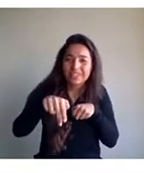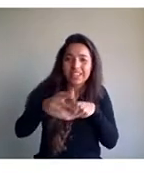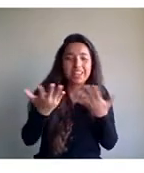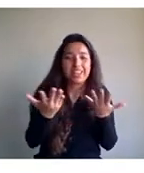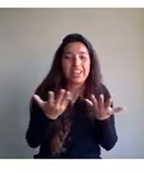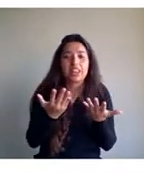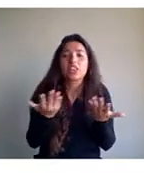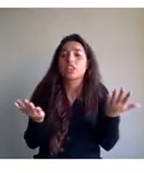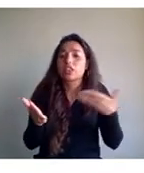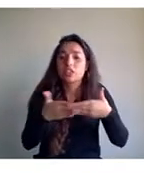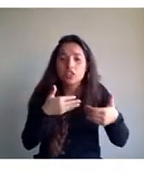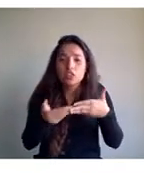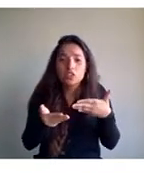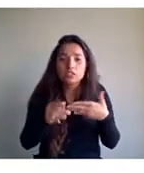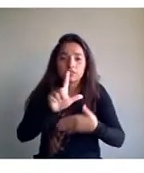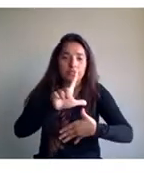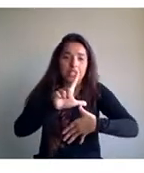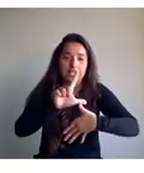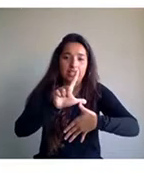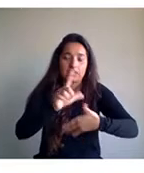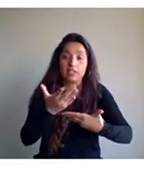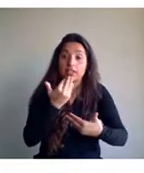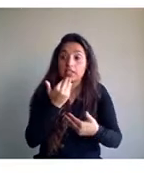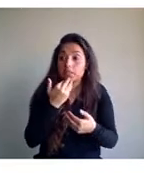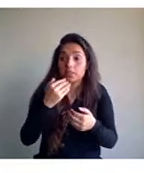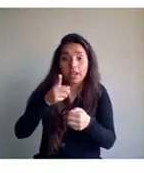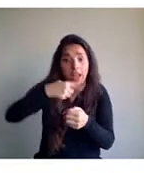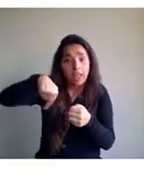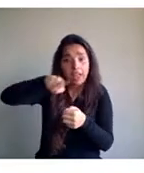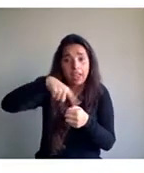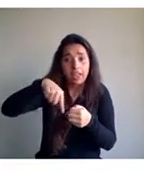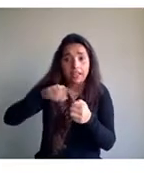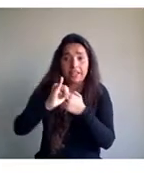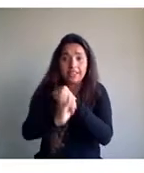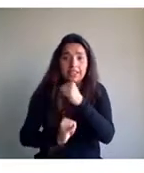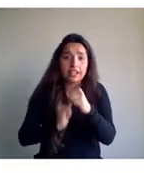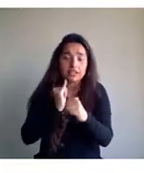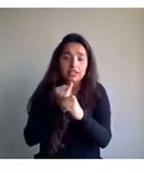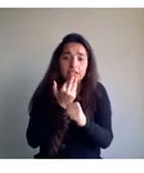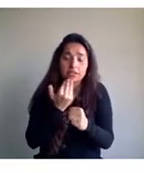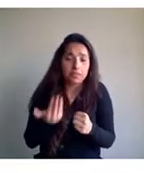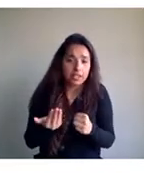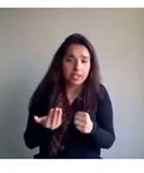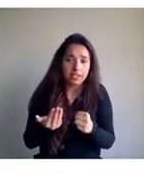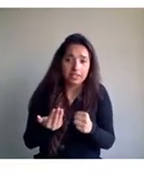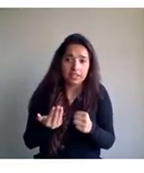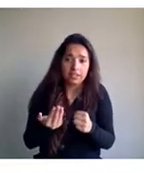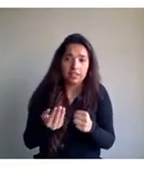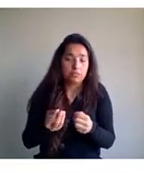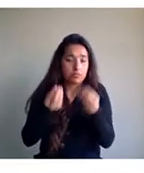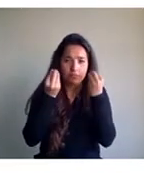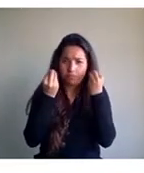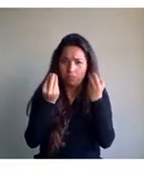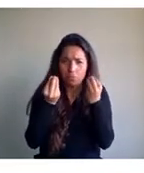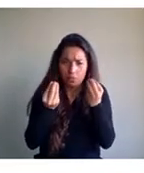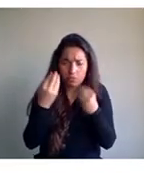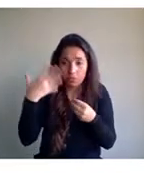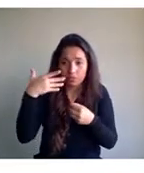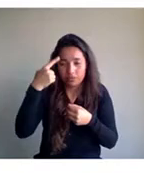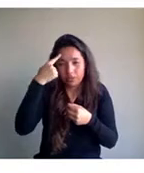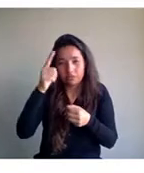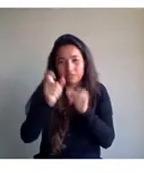y en los globales de las convenciones internacionales que son tan importantes para unas personas con